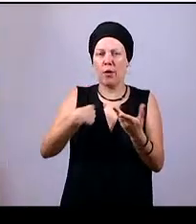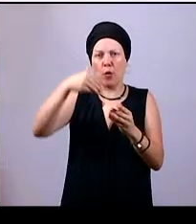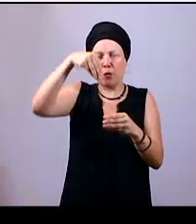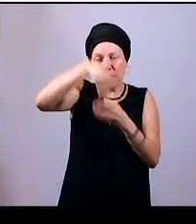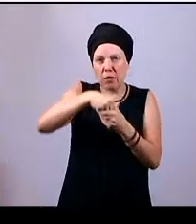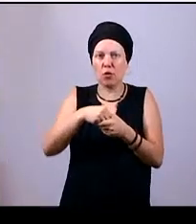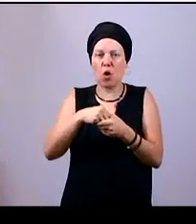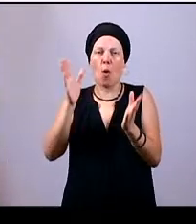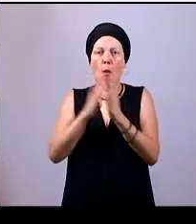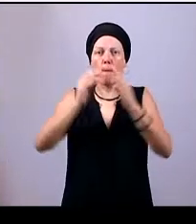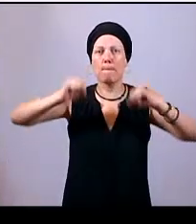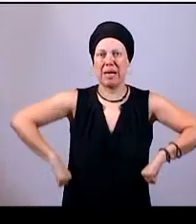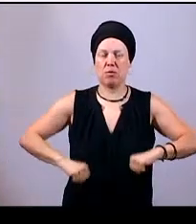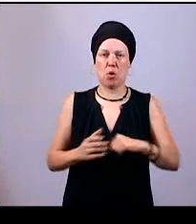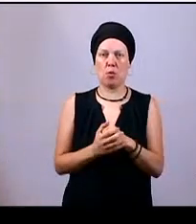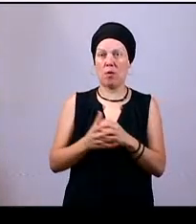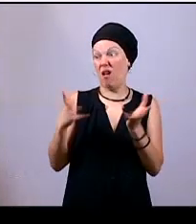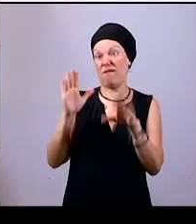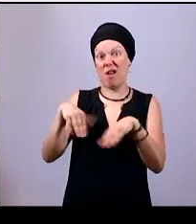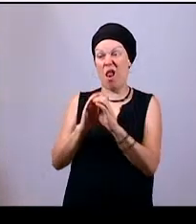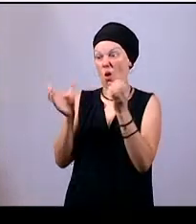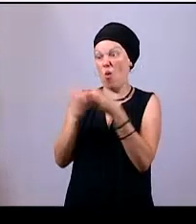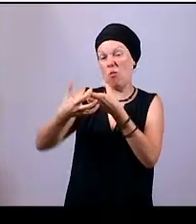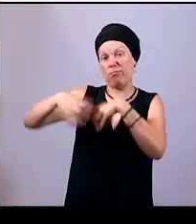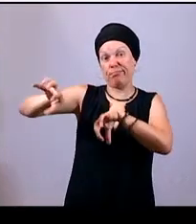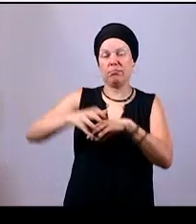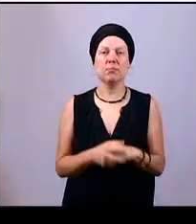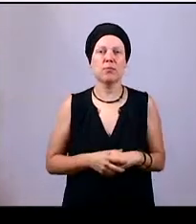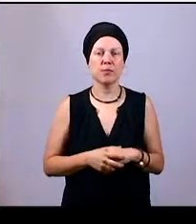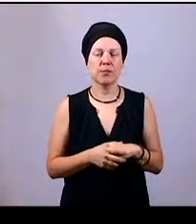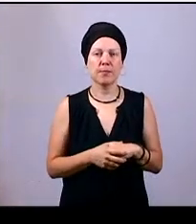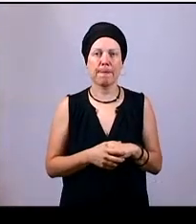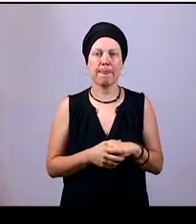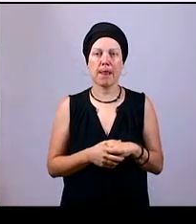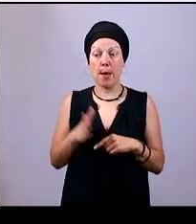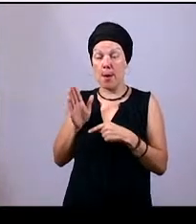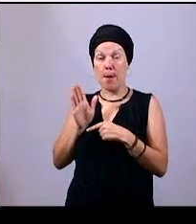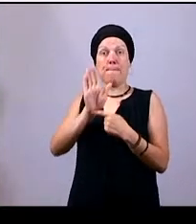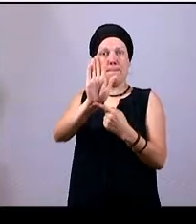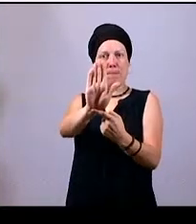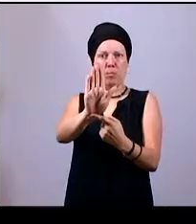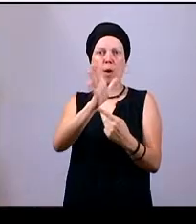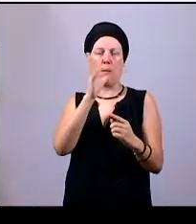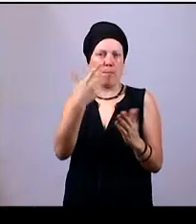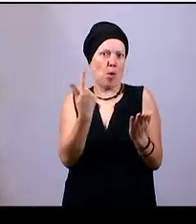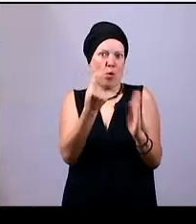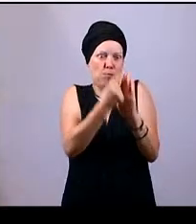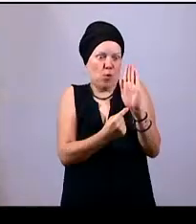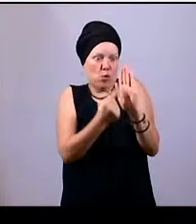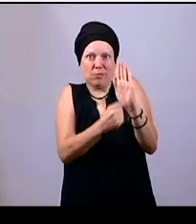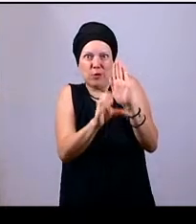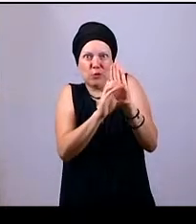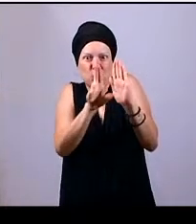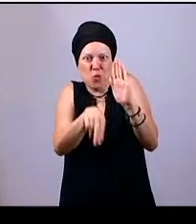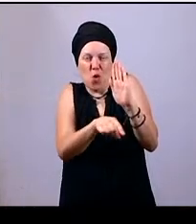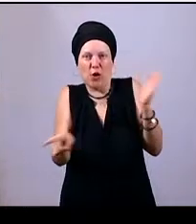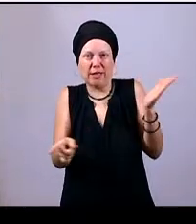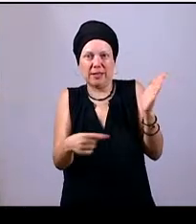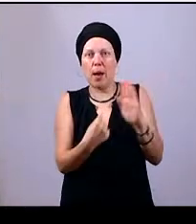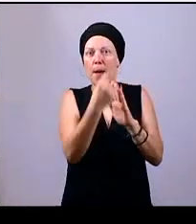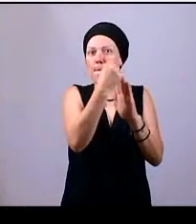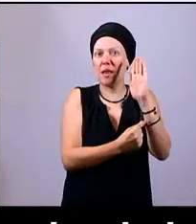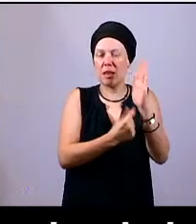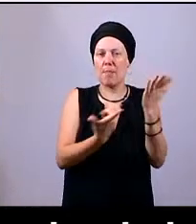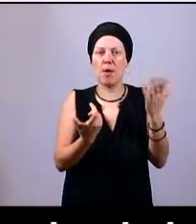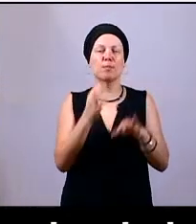pacto por ese cupo separatista. Parte de la proclamación de un principio inconstitucional, del principio de